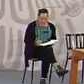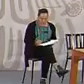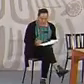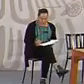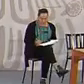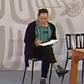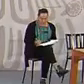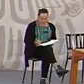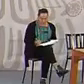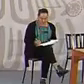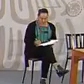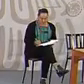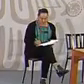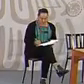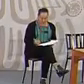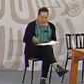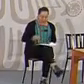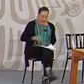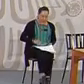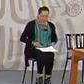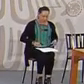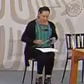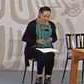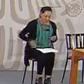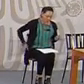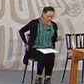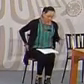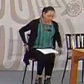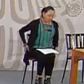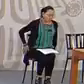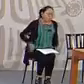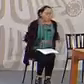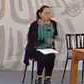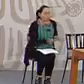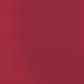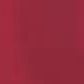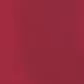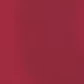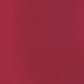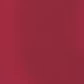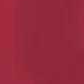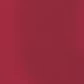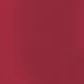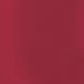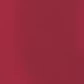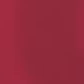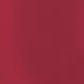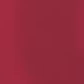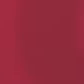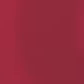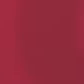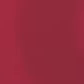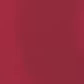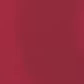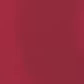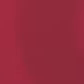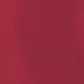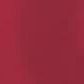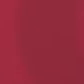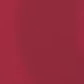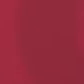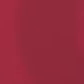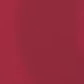La capacitación fue deficiente y muchas de ellas el apoyo inicial de 70,000 pesos que se otorgaban para abrir la estancia